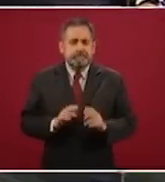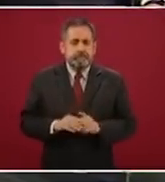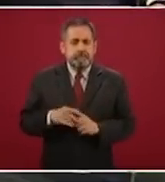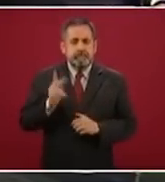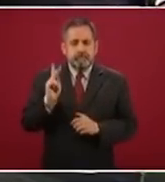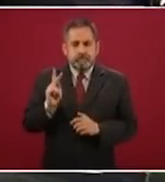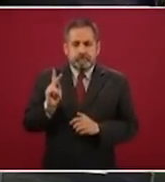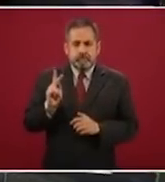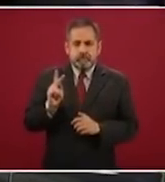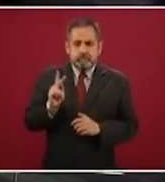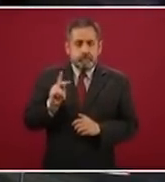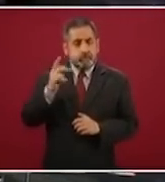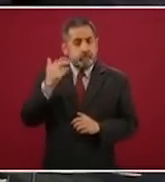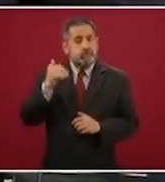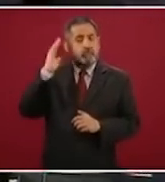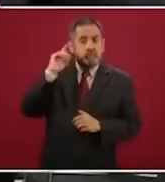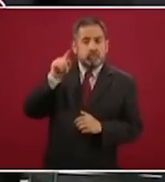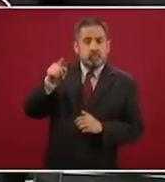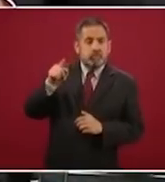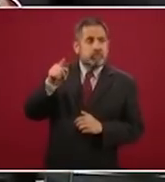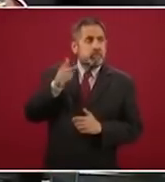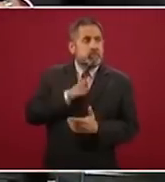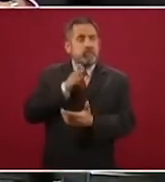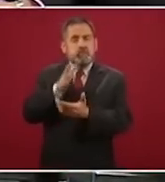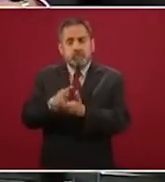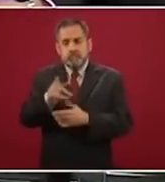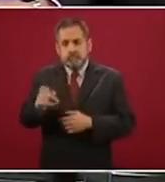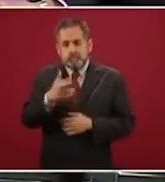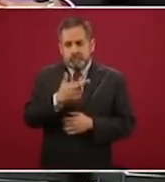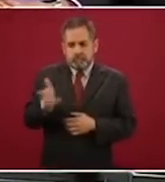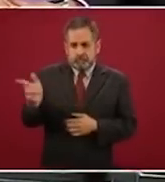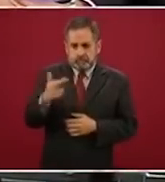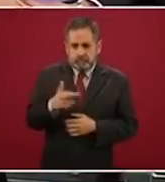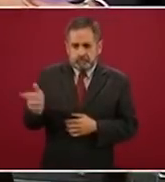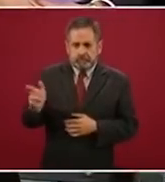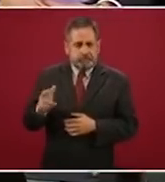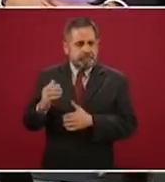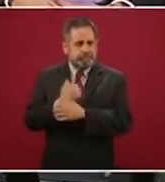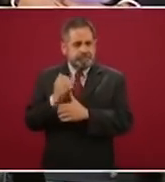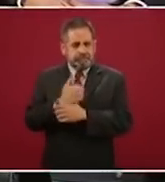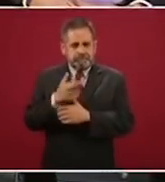pero en una ocasión se fue a un restaurante bar